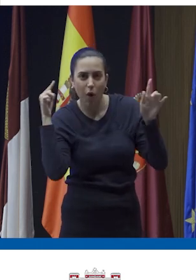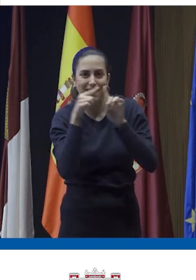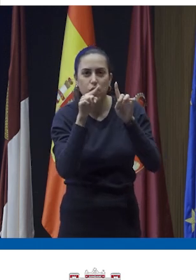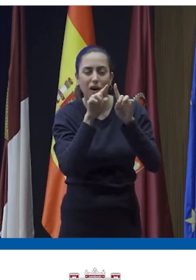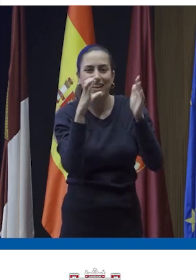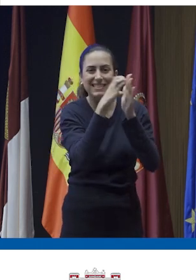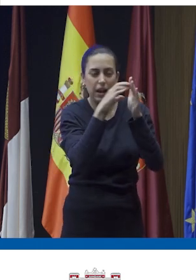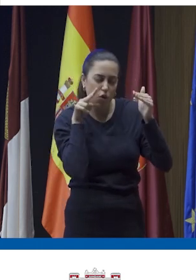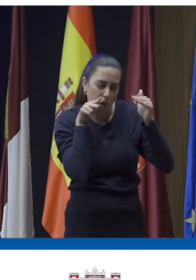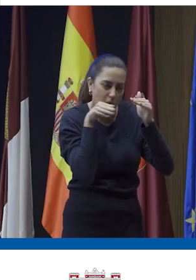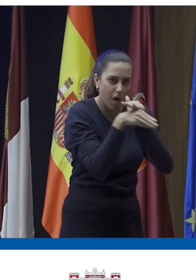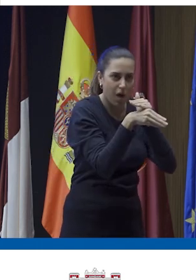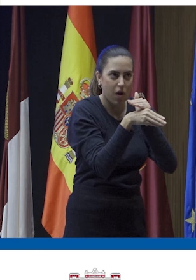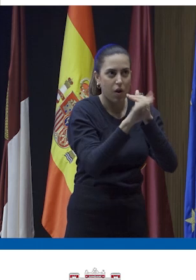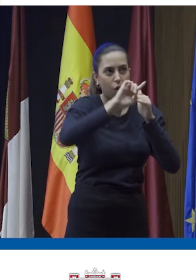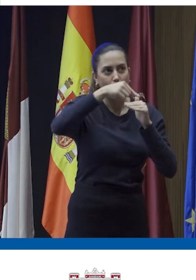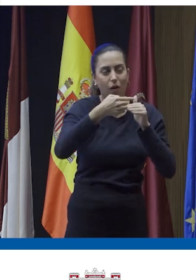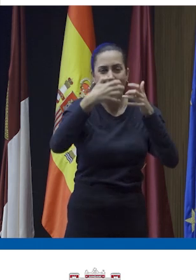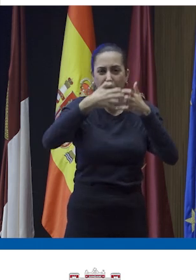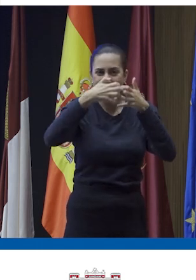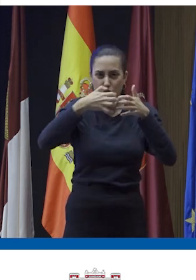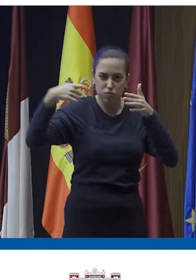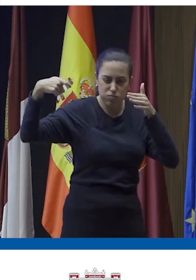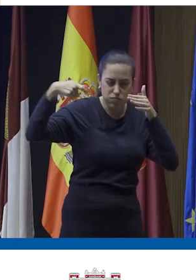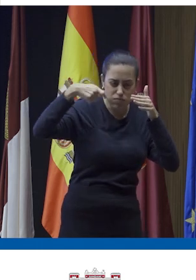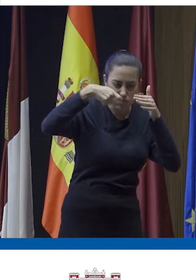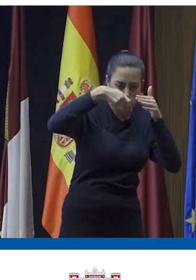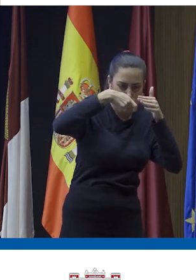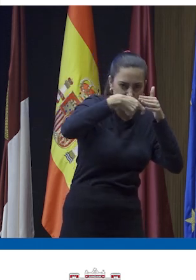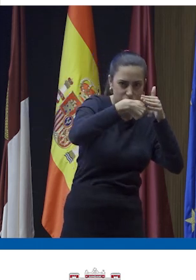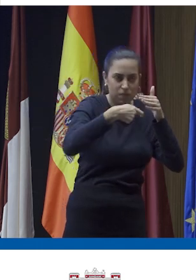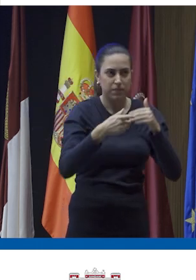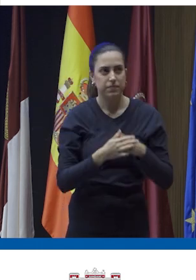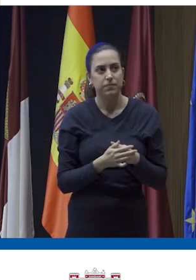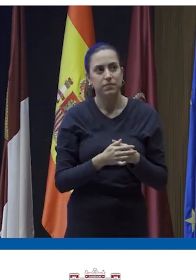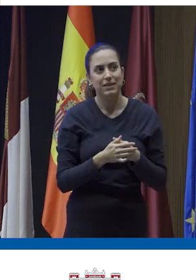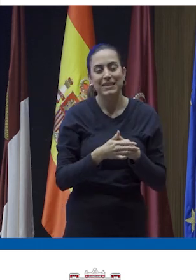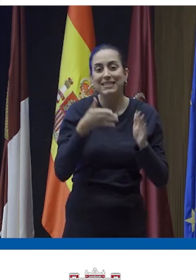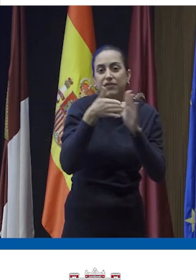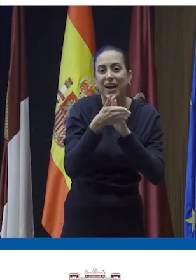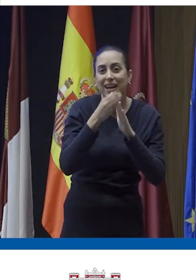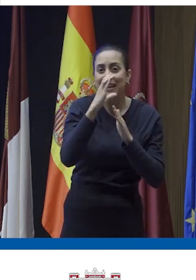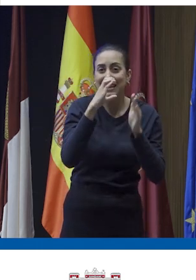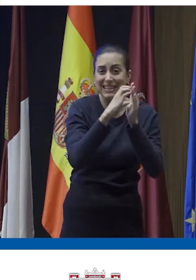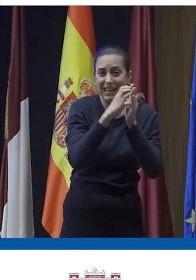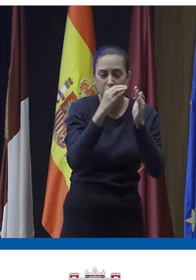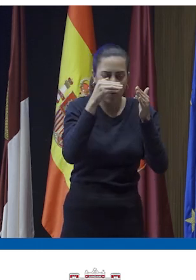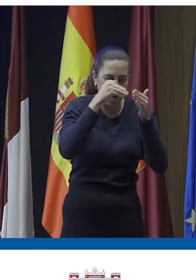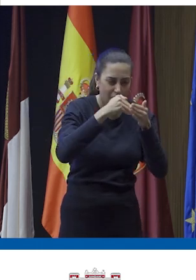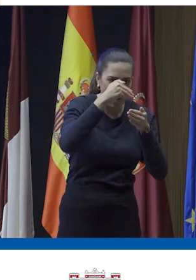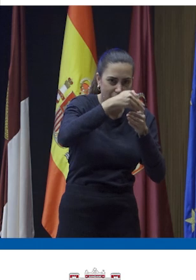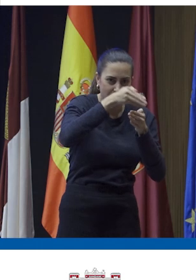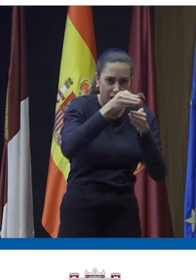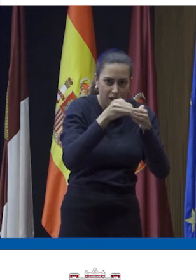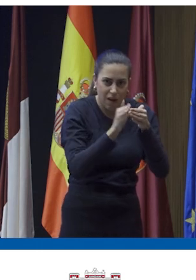Posteriormente entramos con el aparato de facoemulsificación, que por así decirlo fragmenta el cristalino, consigue deshacerlo y dejamos